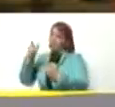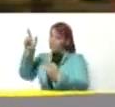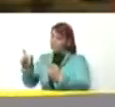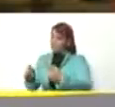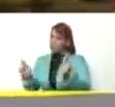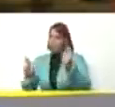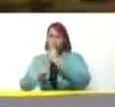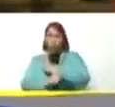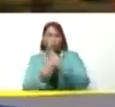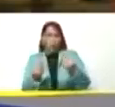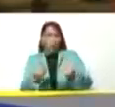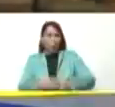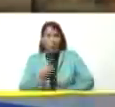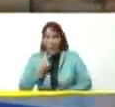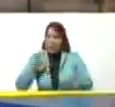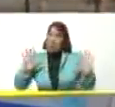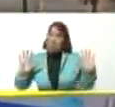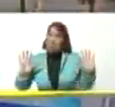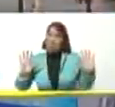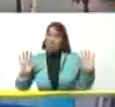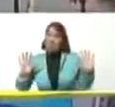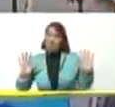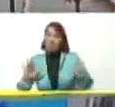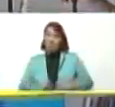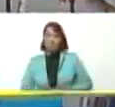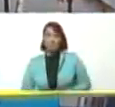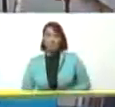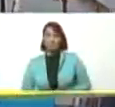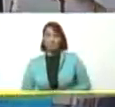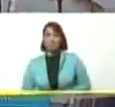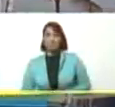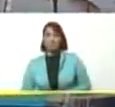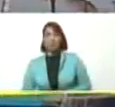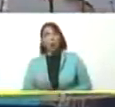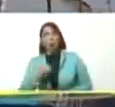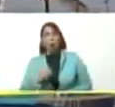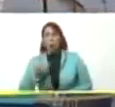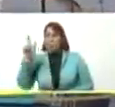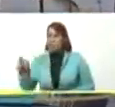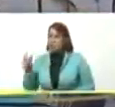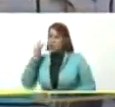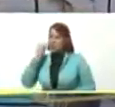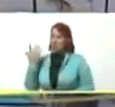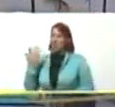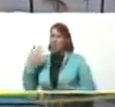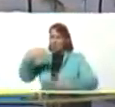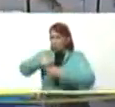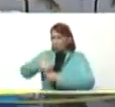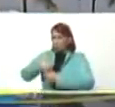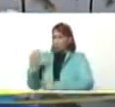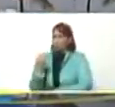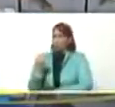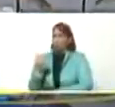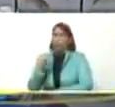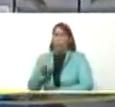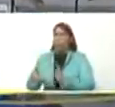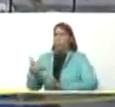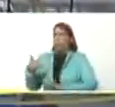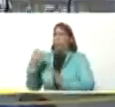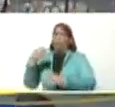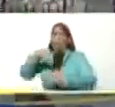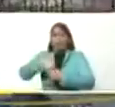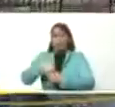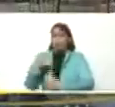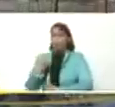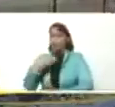persona. Dicen, ¿verdad? Ah, Silita. O esta muchacha se la pasaba metida en su cuarto, ni salía de su cuarto, se la